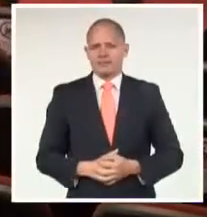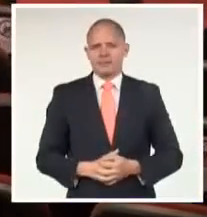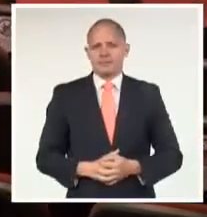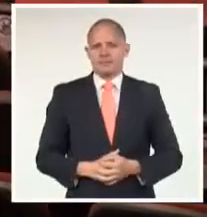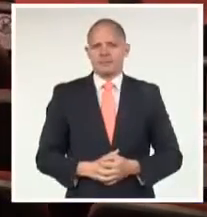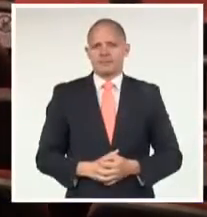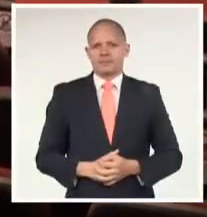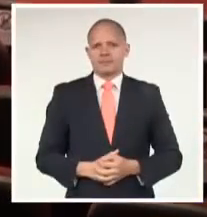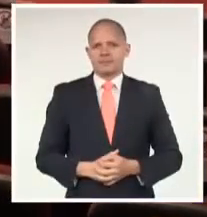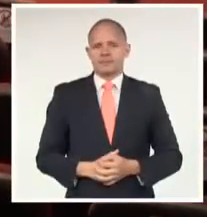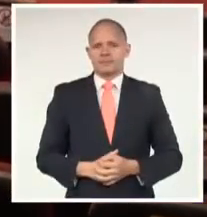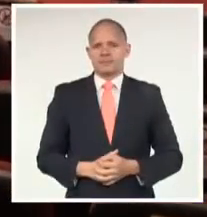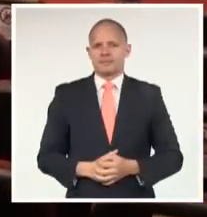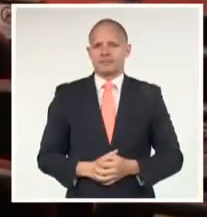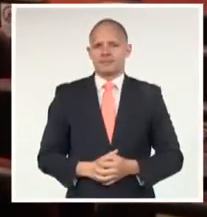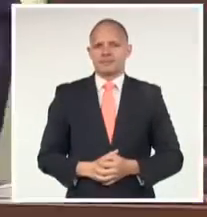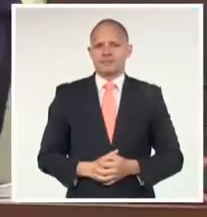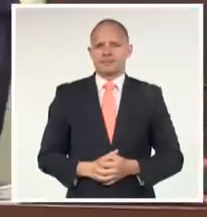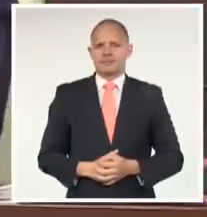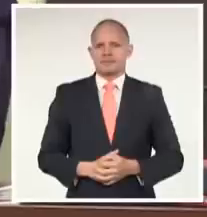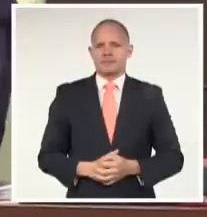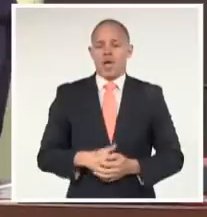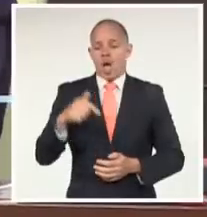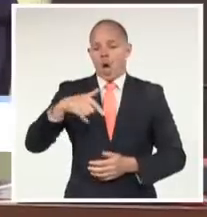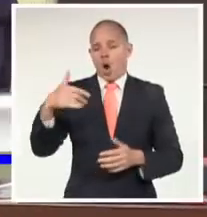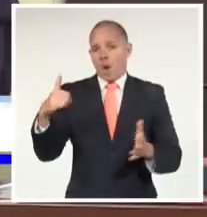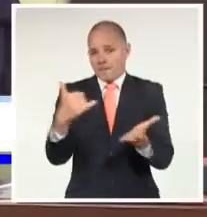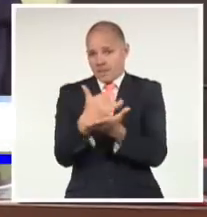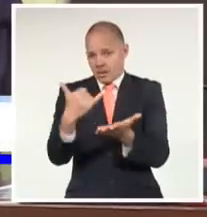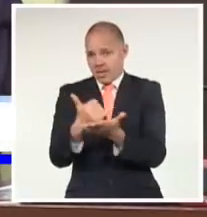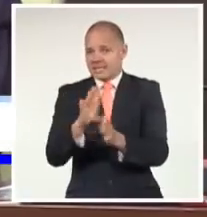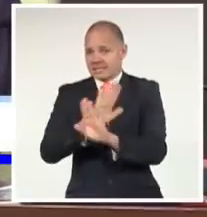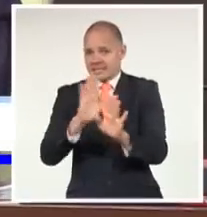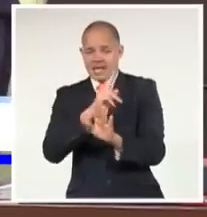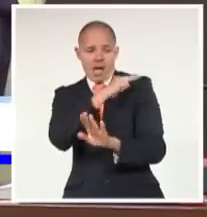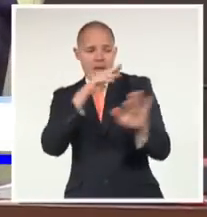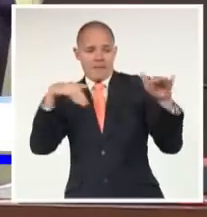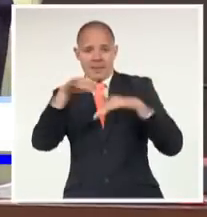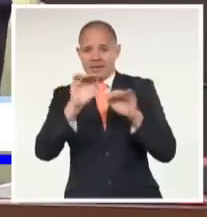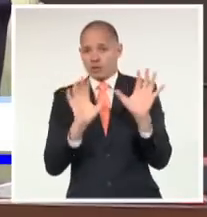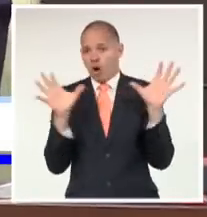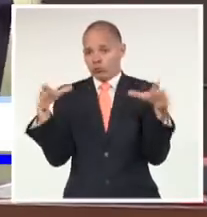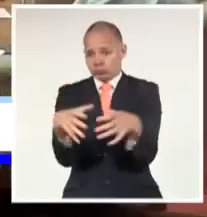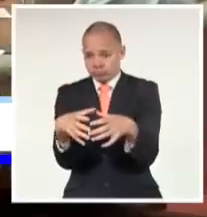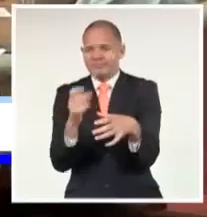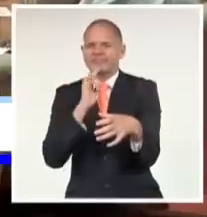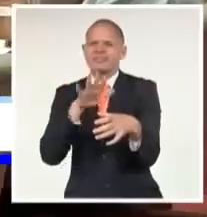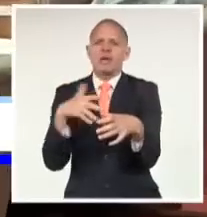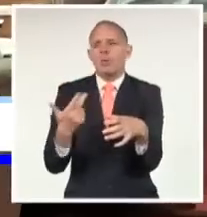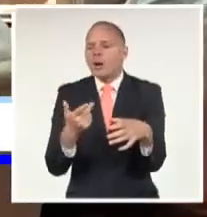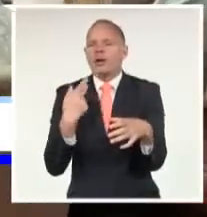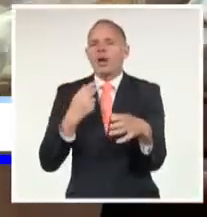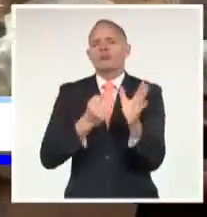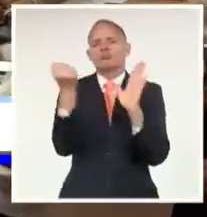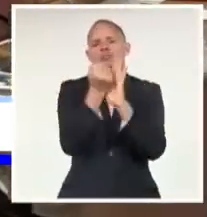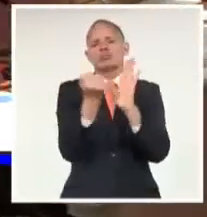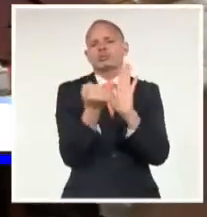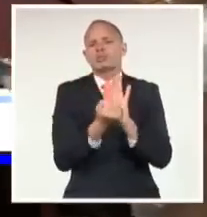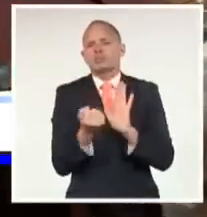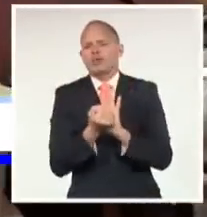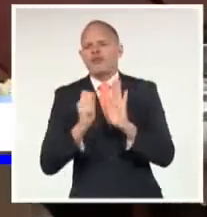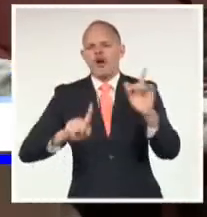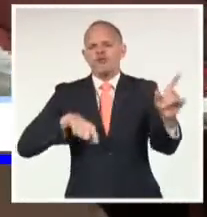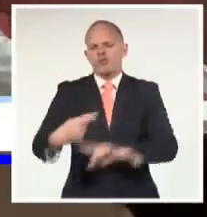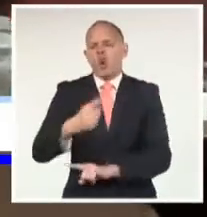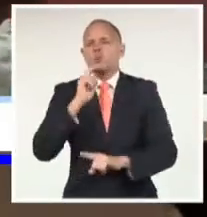El Consejo de Ministros aprobó este miércoles directivas generales para el enfrentamiento al delito, la corrupción, las ilegalidades y